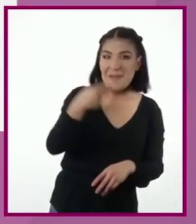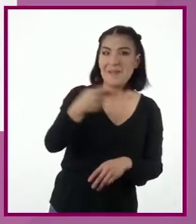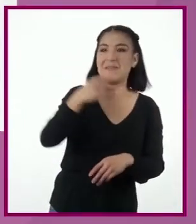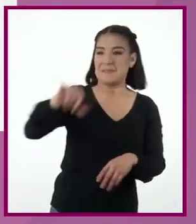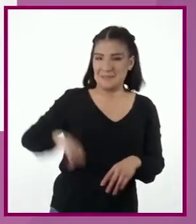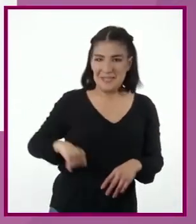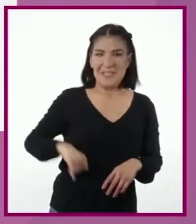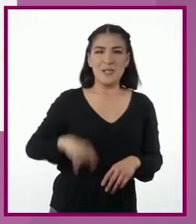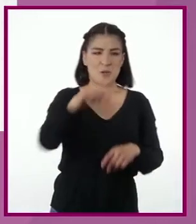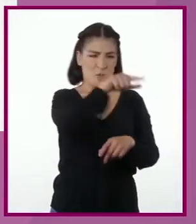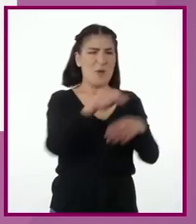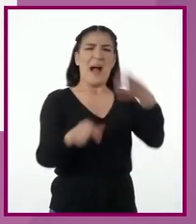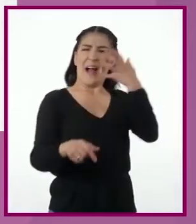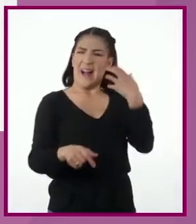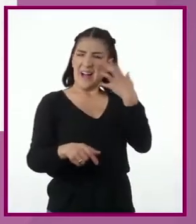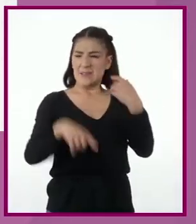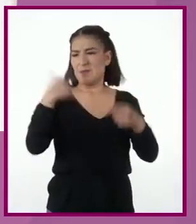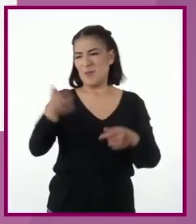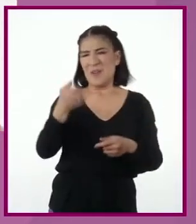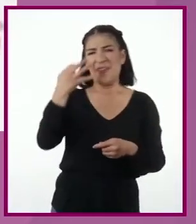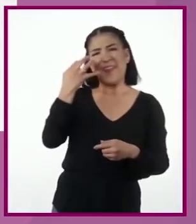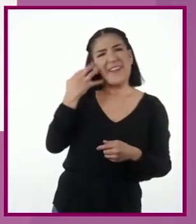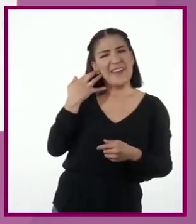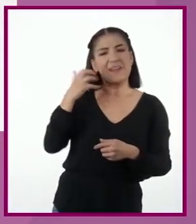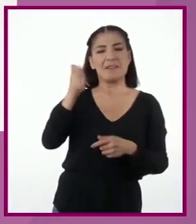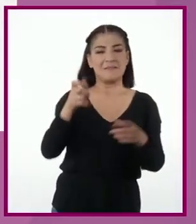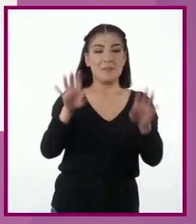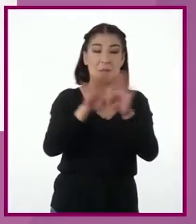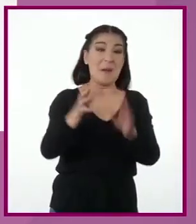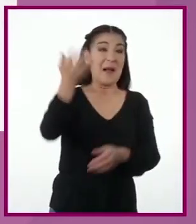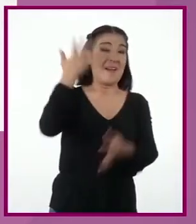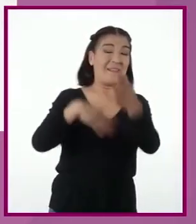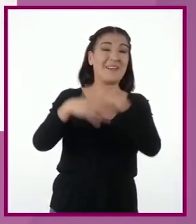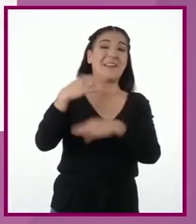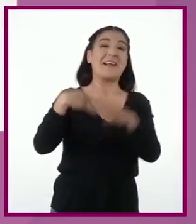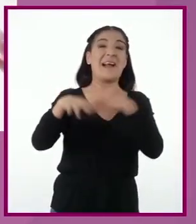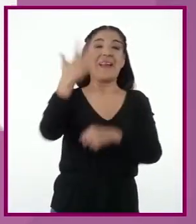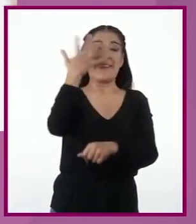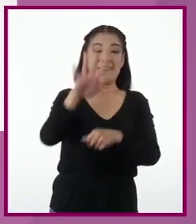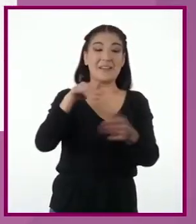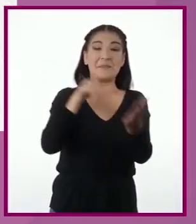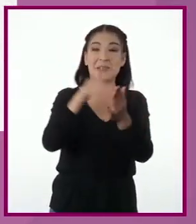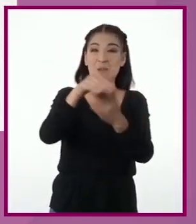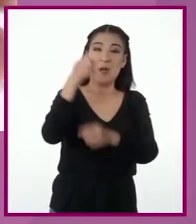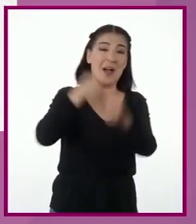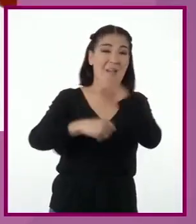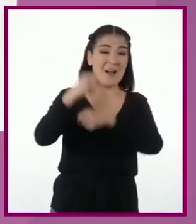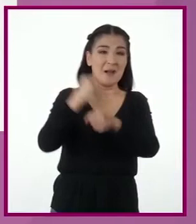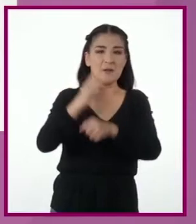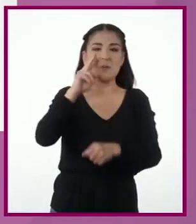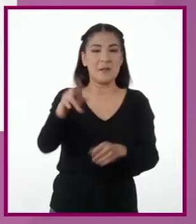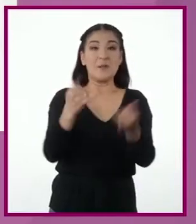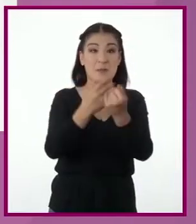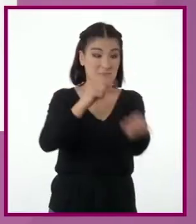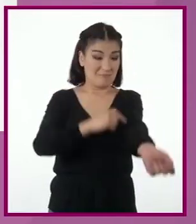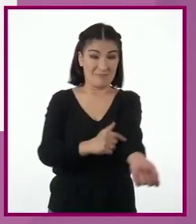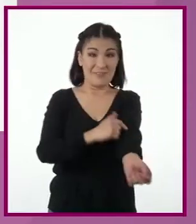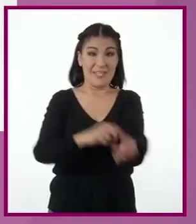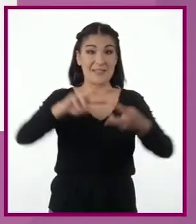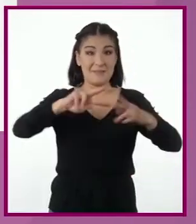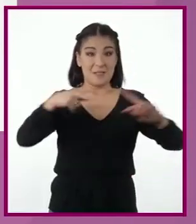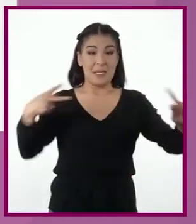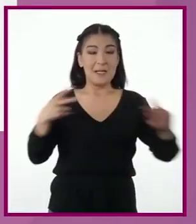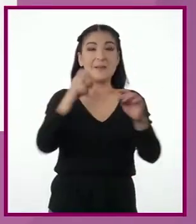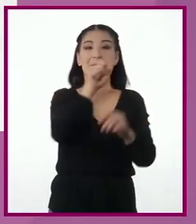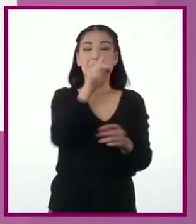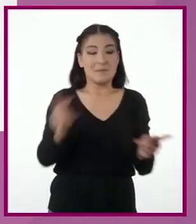separaron de la escala evolutiva aproximadamente hace 10 millones de años, genéticamente comparten el